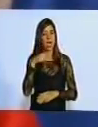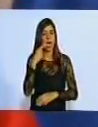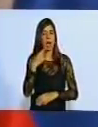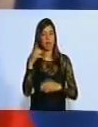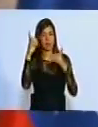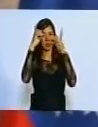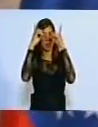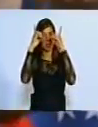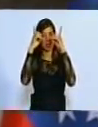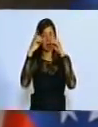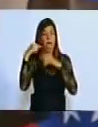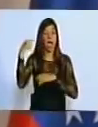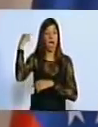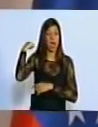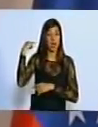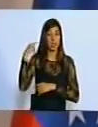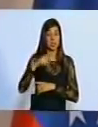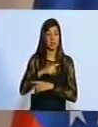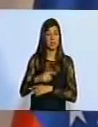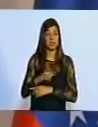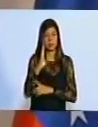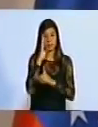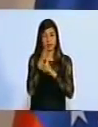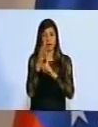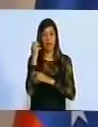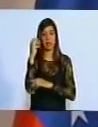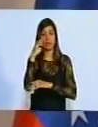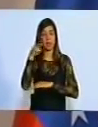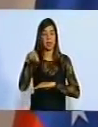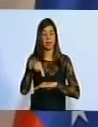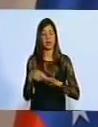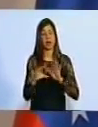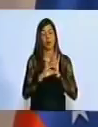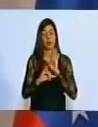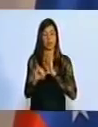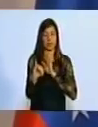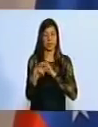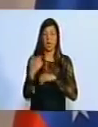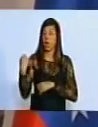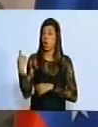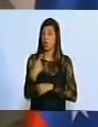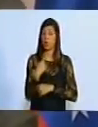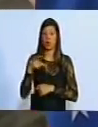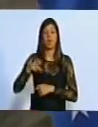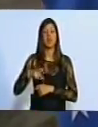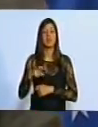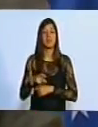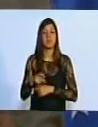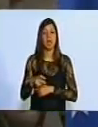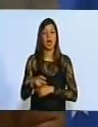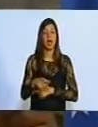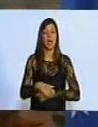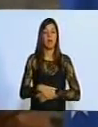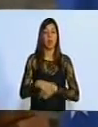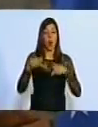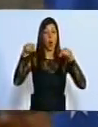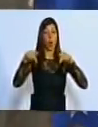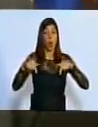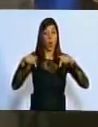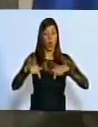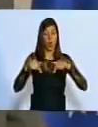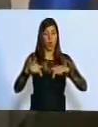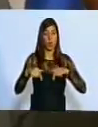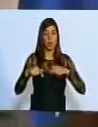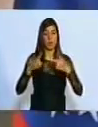ayer debe ser una línea oficial de la Asamblea Nacional Constituyente. Nosotros necesitamos, decía Delcy, hoy